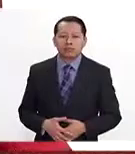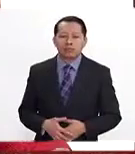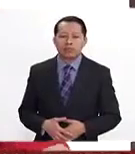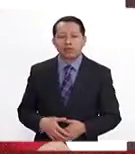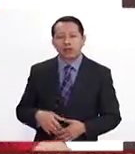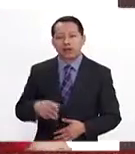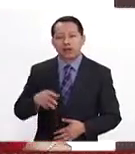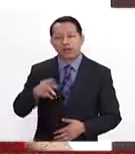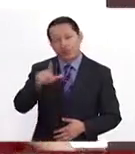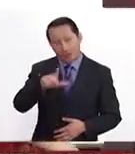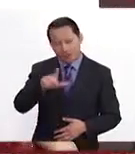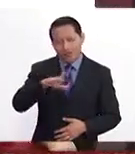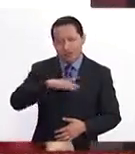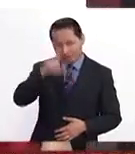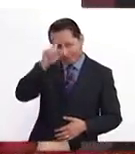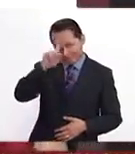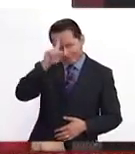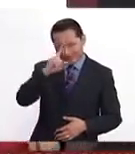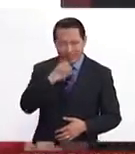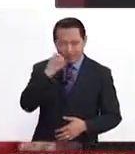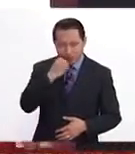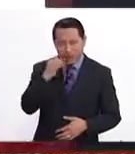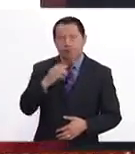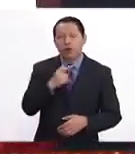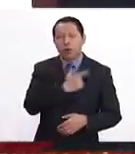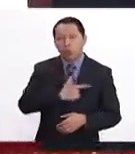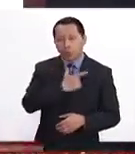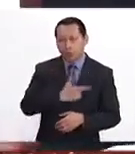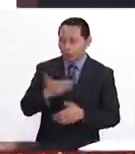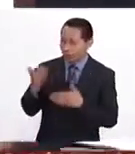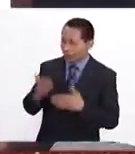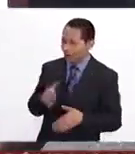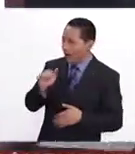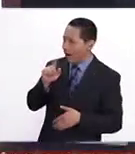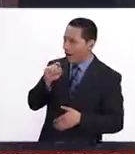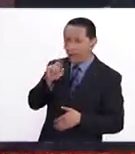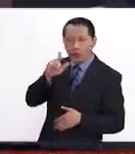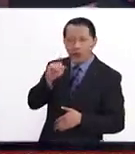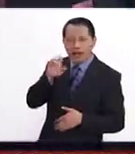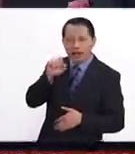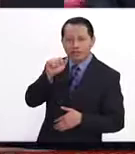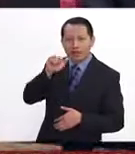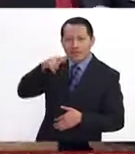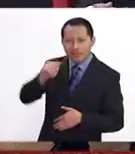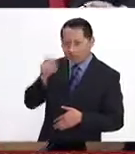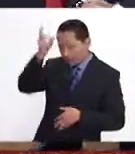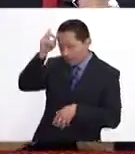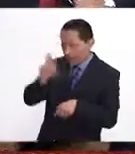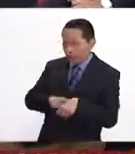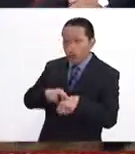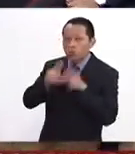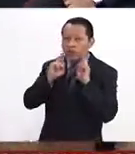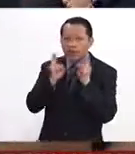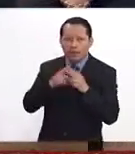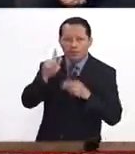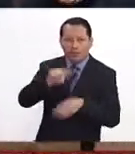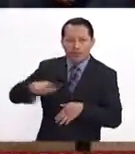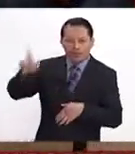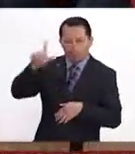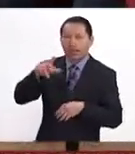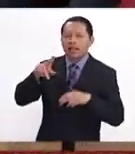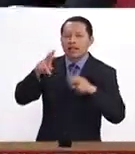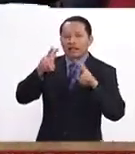lunes de orientación vocacional nos da mucho gusto recibir aquí en el estudio de adolfo escamilla él es director de la unidad profesional interdisciplinaria